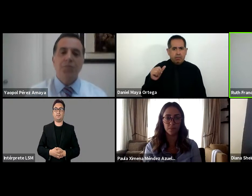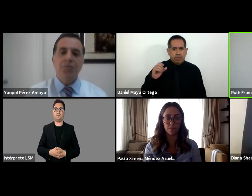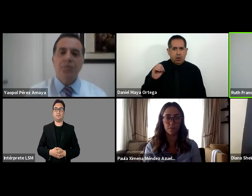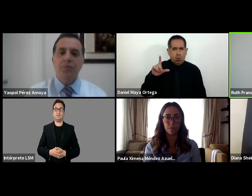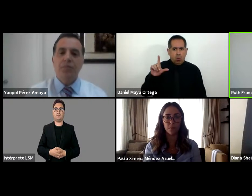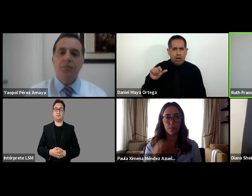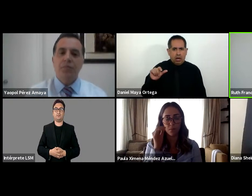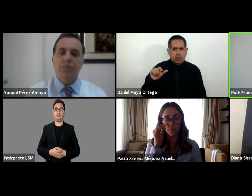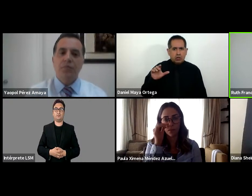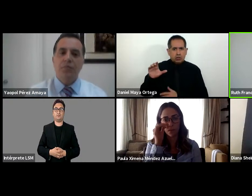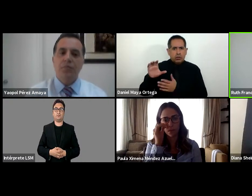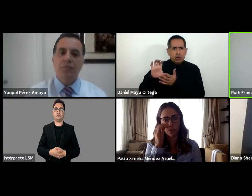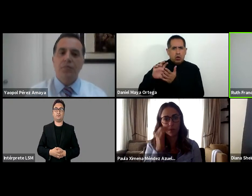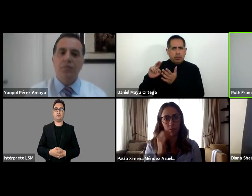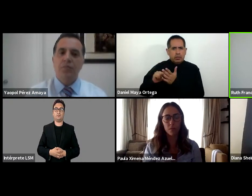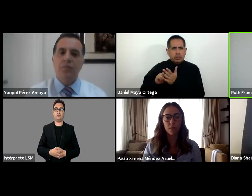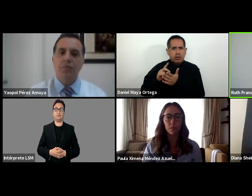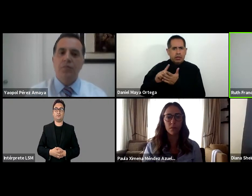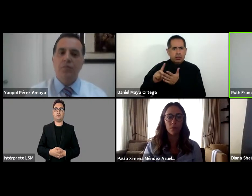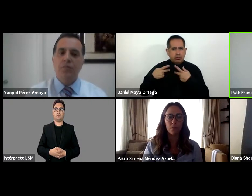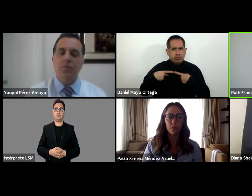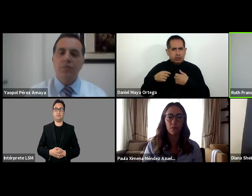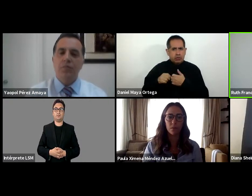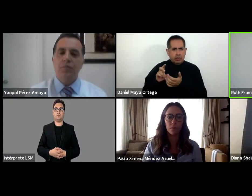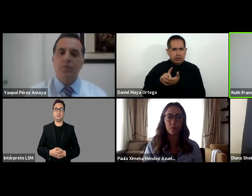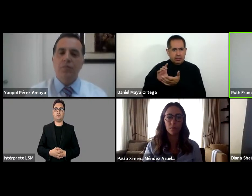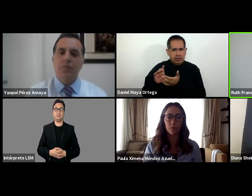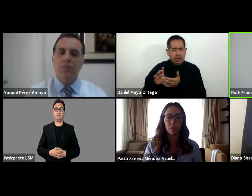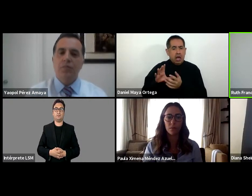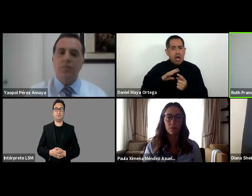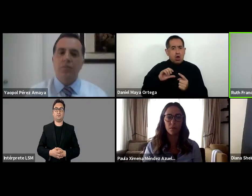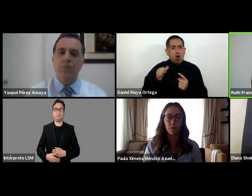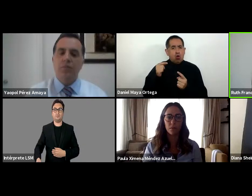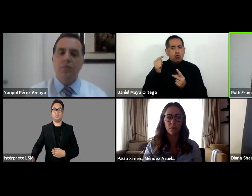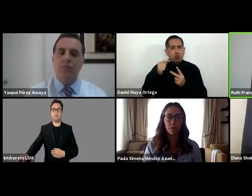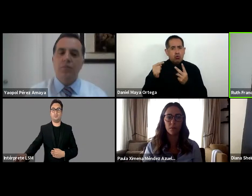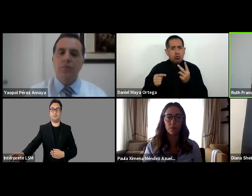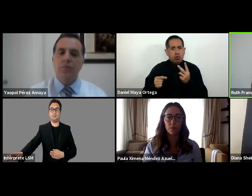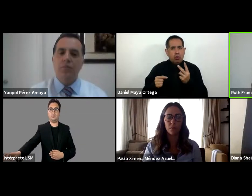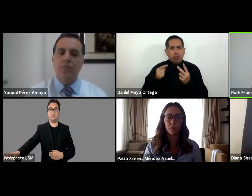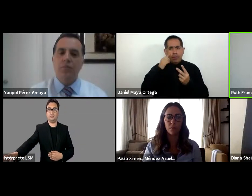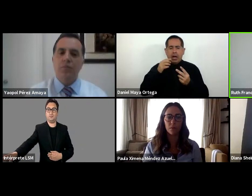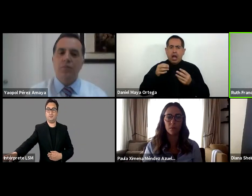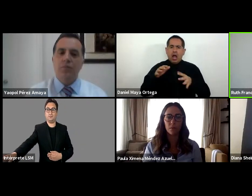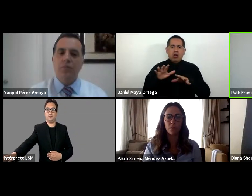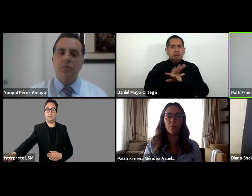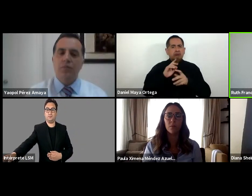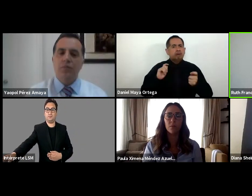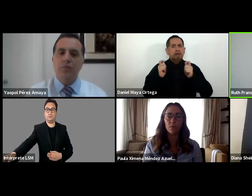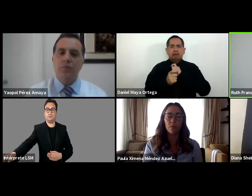con Discapacidad, ¿hay algún otro fundamento legal para solicitar algún ajuste en el procedimiento?